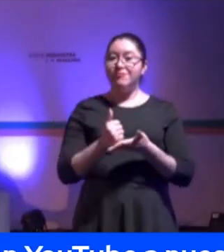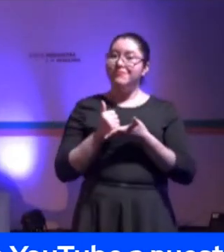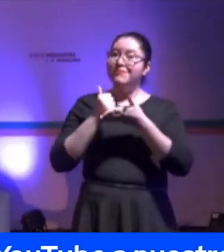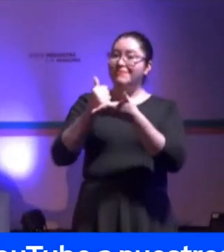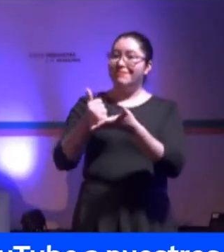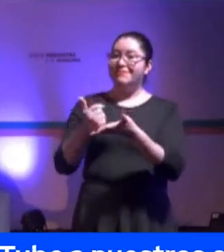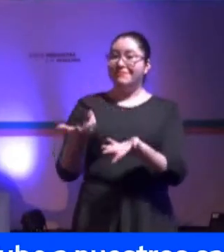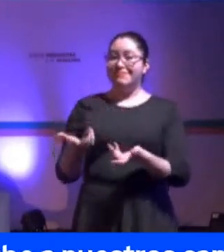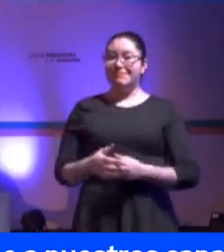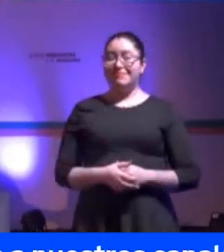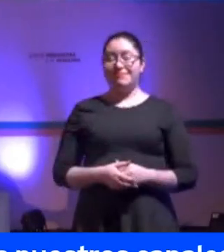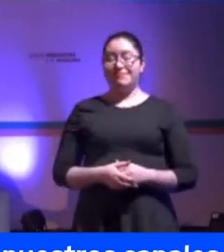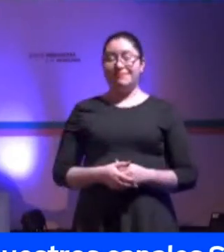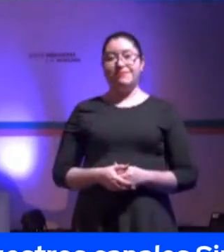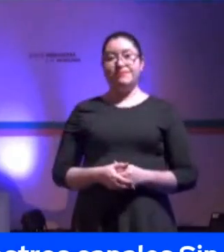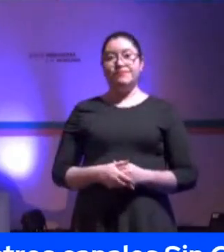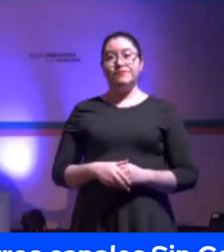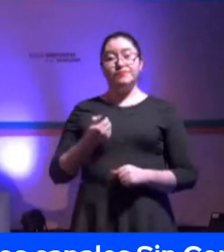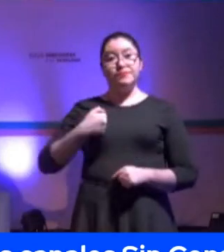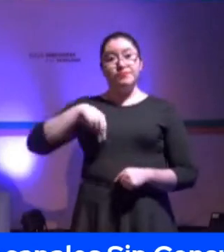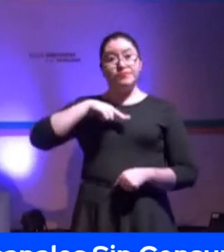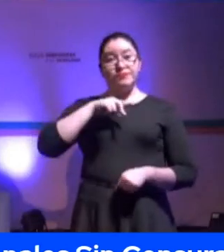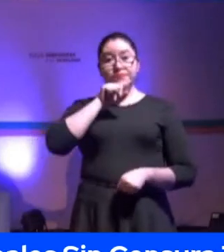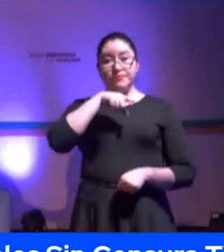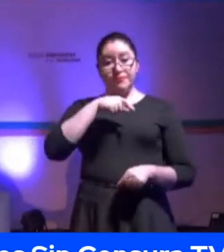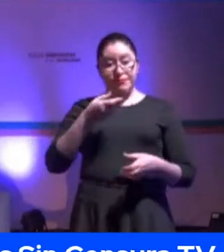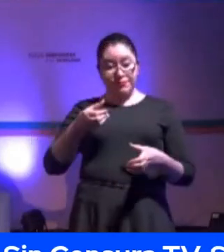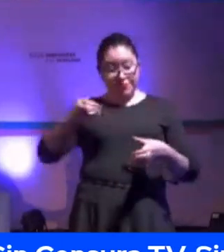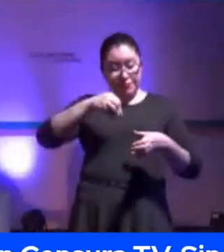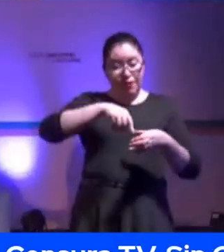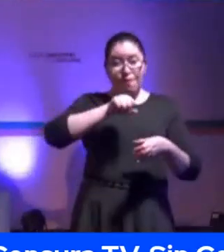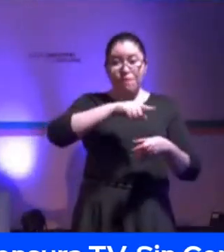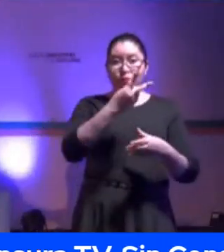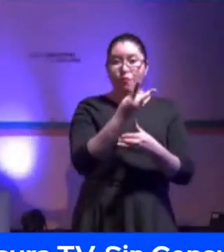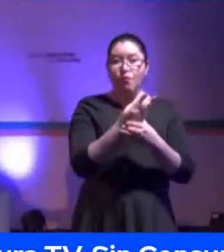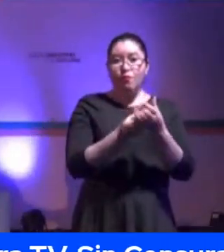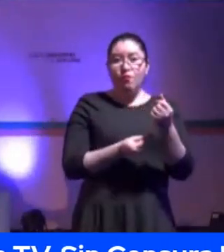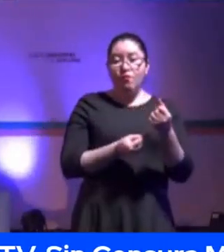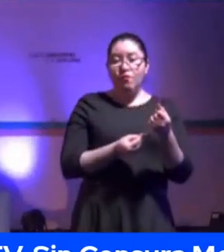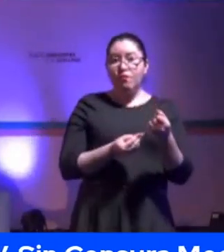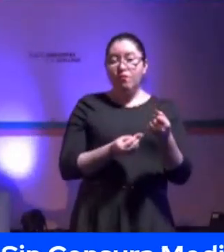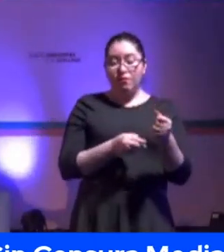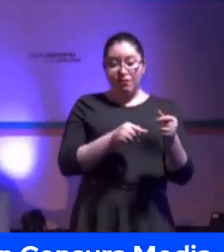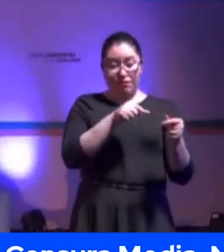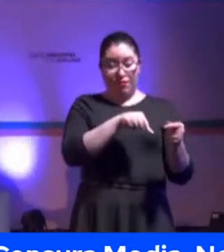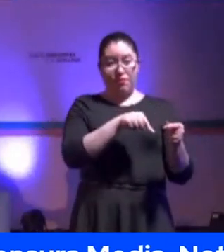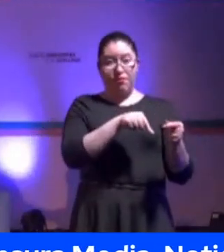¿Sí? No podemos poner en el mismo saco a